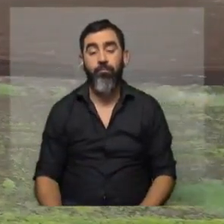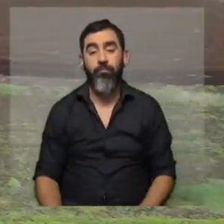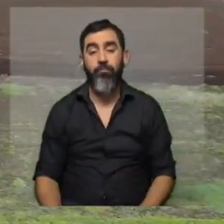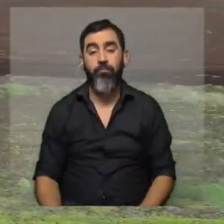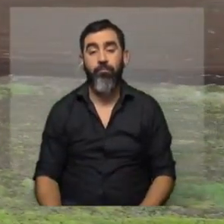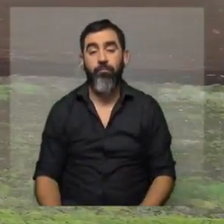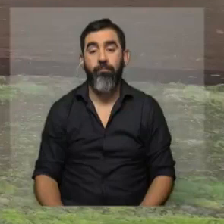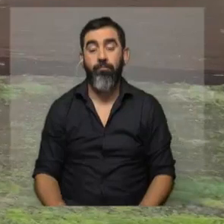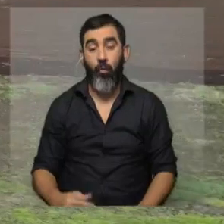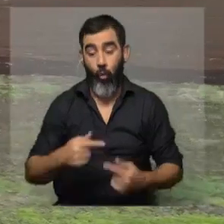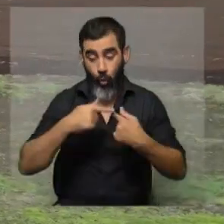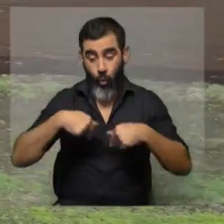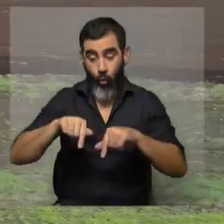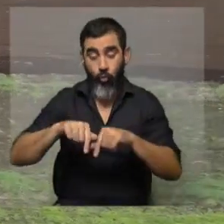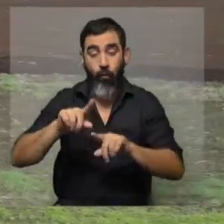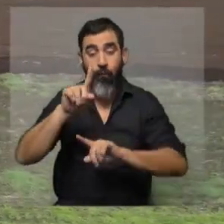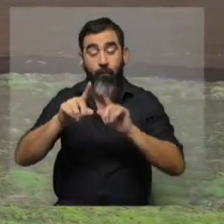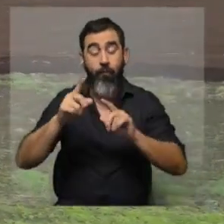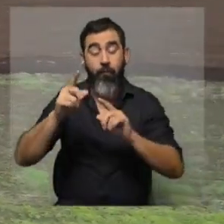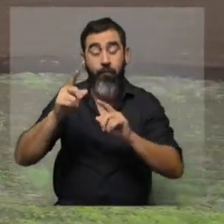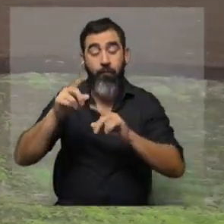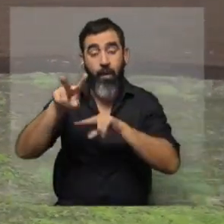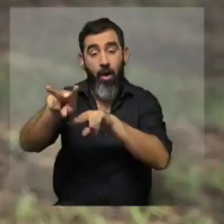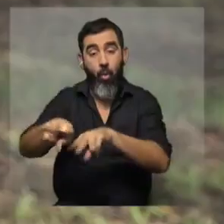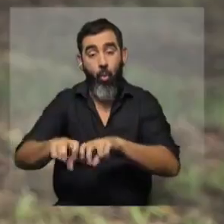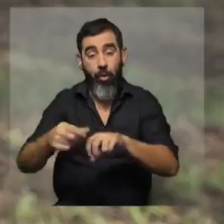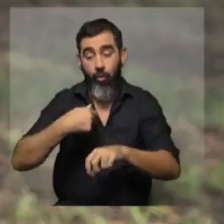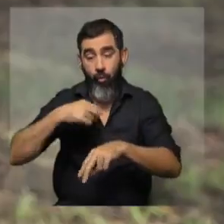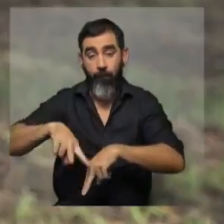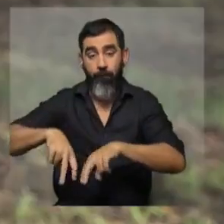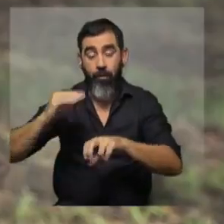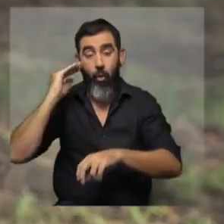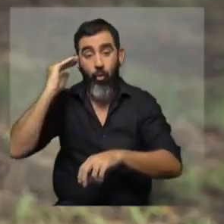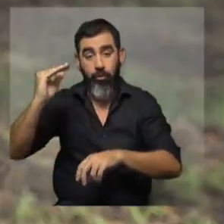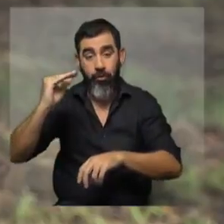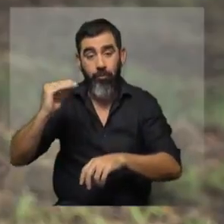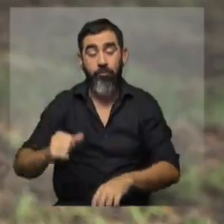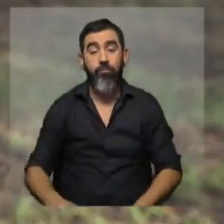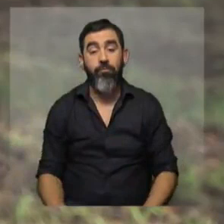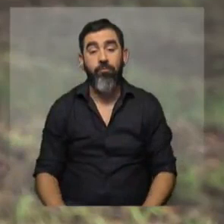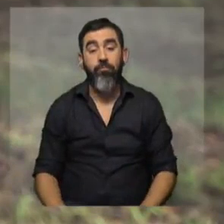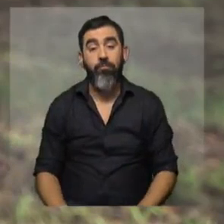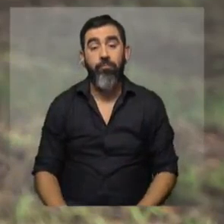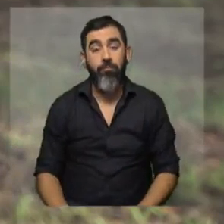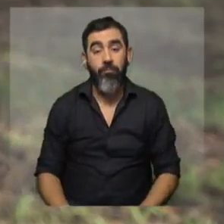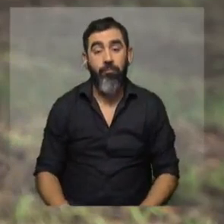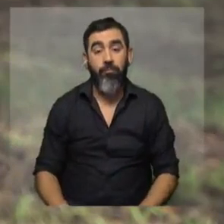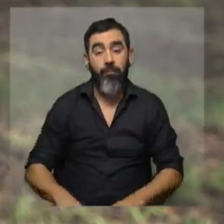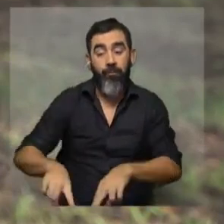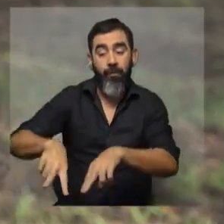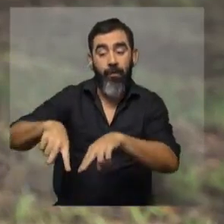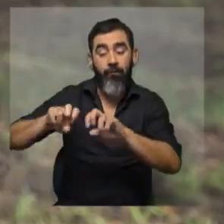Lo que nos compete a nosotros desde Facultad de Agronomía y a mí como investigador y como docente es estudiar